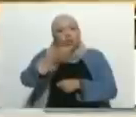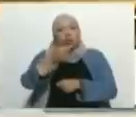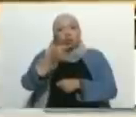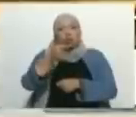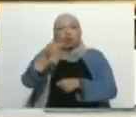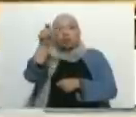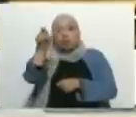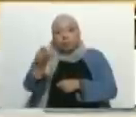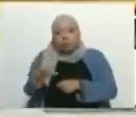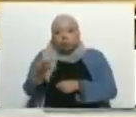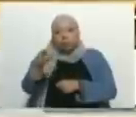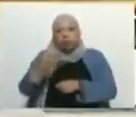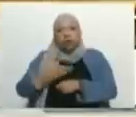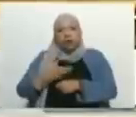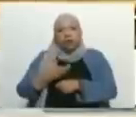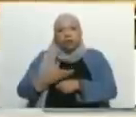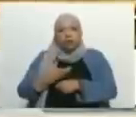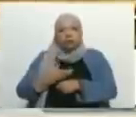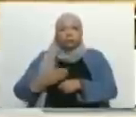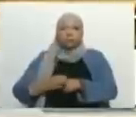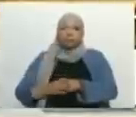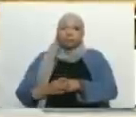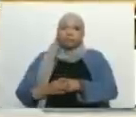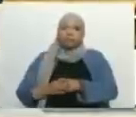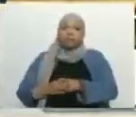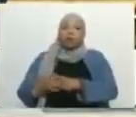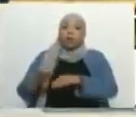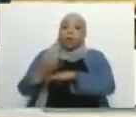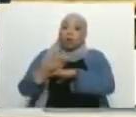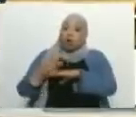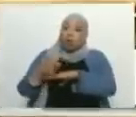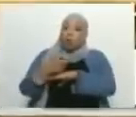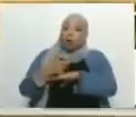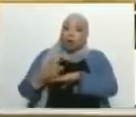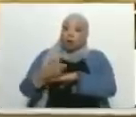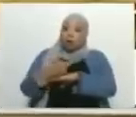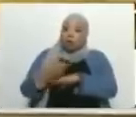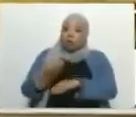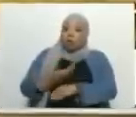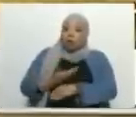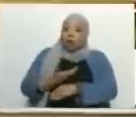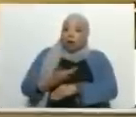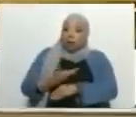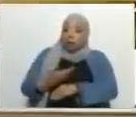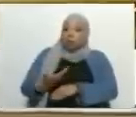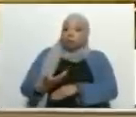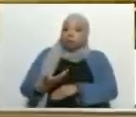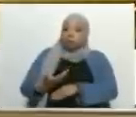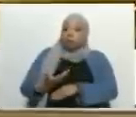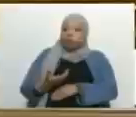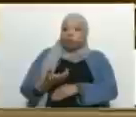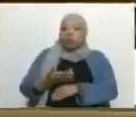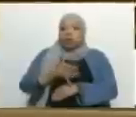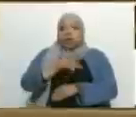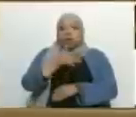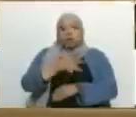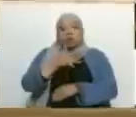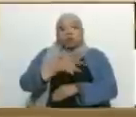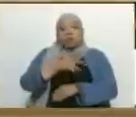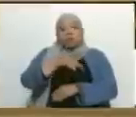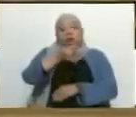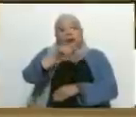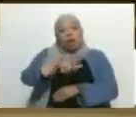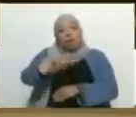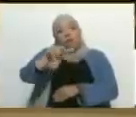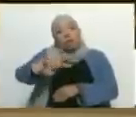de alguien que cumple funciones de servidor público, de alcalde, sobre un tema muy sensible para nuestro pueblo. Creo